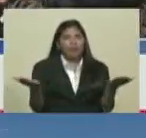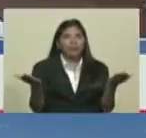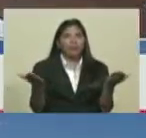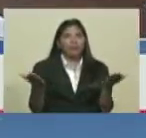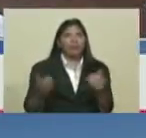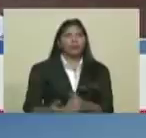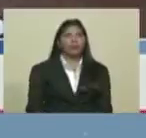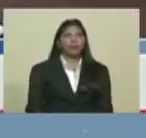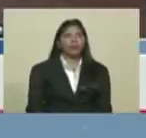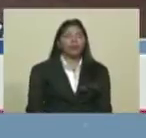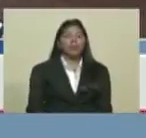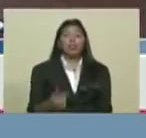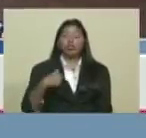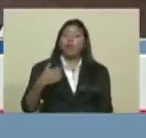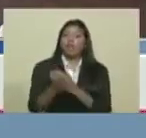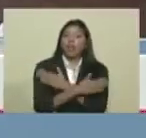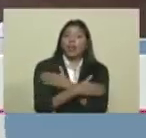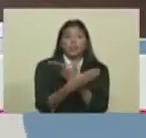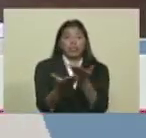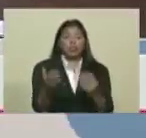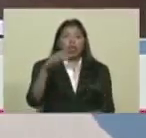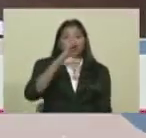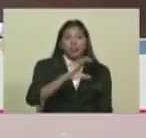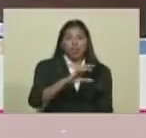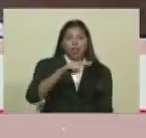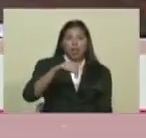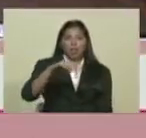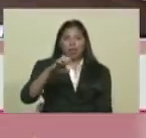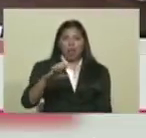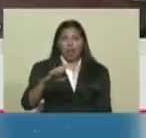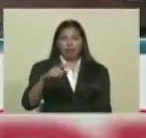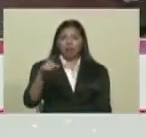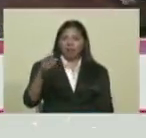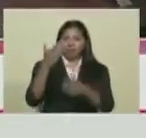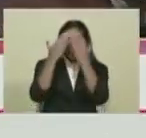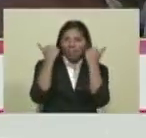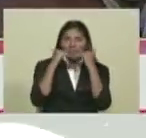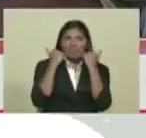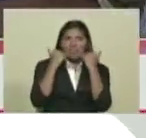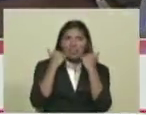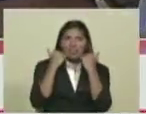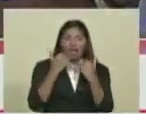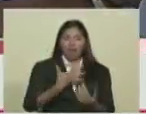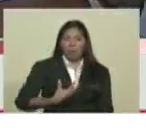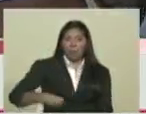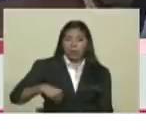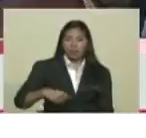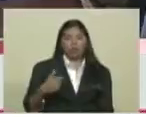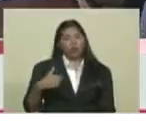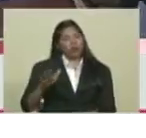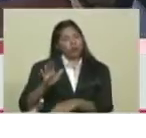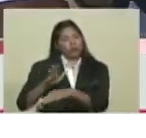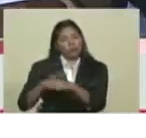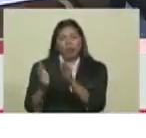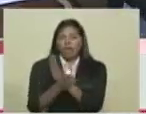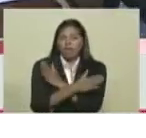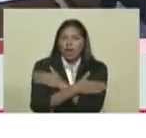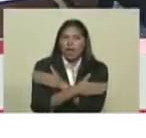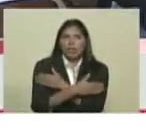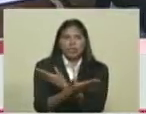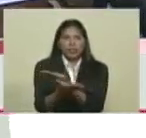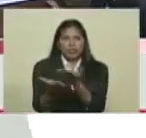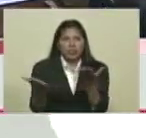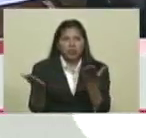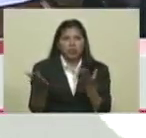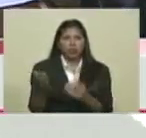Felicito al Consejo Nacional Electoral de antemano, doctora Tibisay Lucena. La felicito por tremenda jornada. Un nuevo